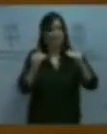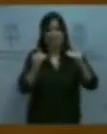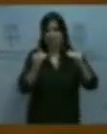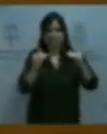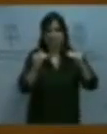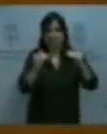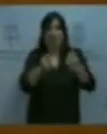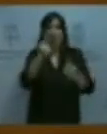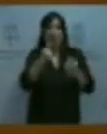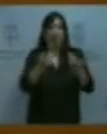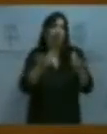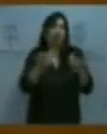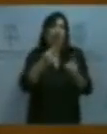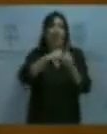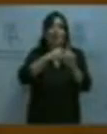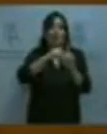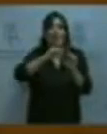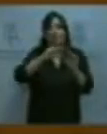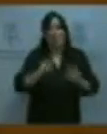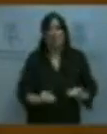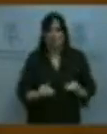su mala gestión